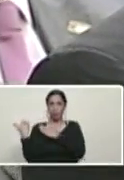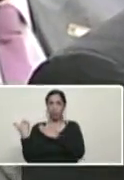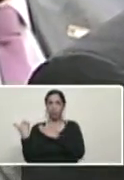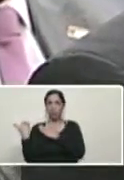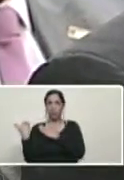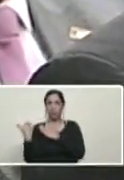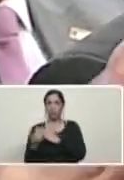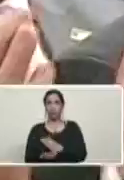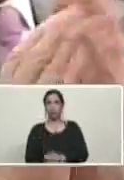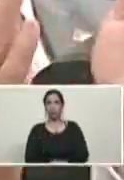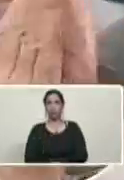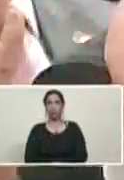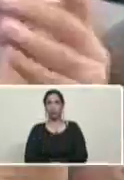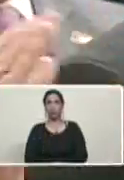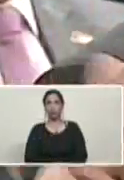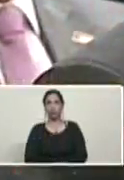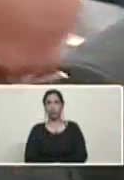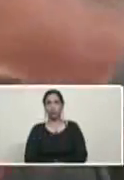Mutebelioglu.